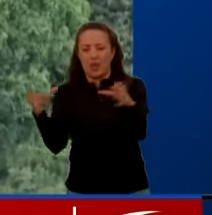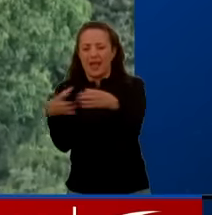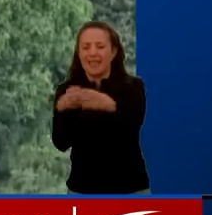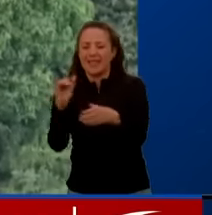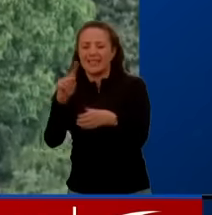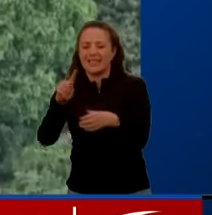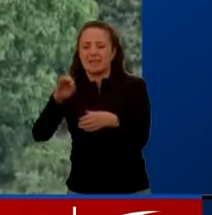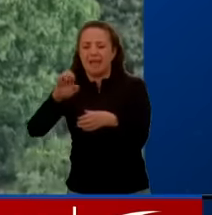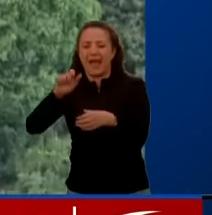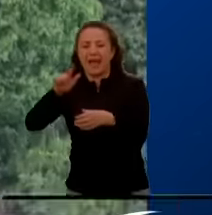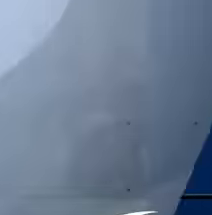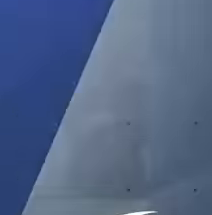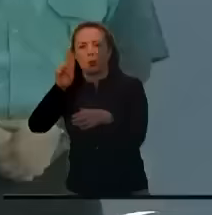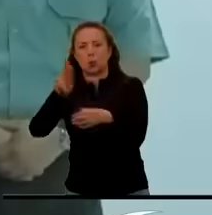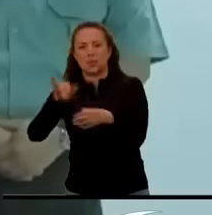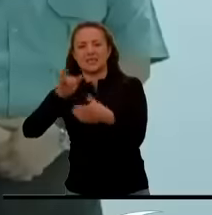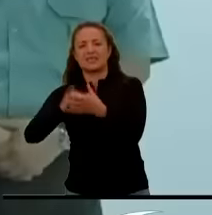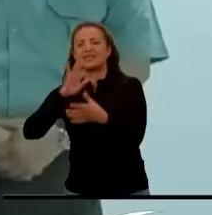alias Mordisco.